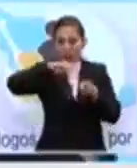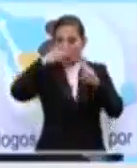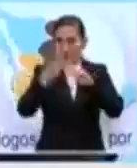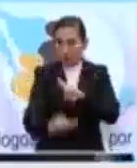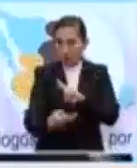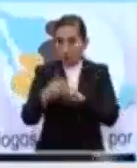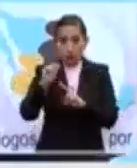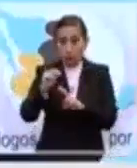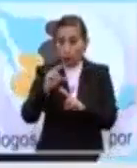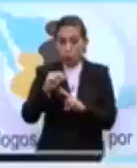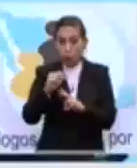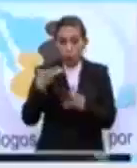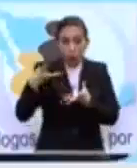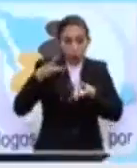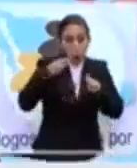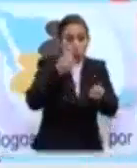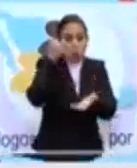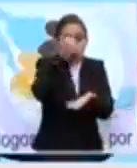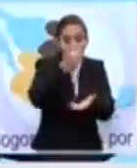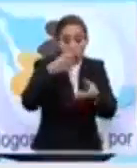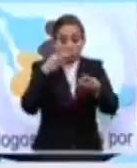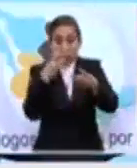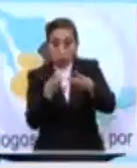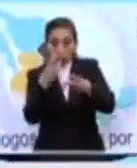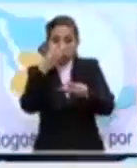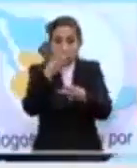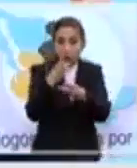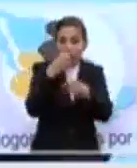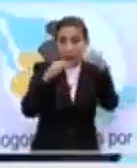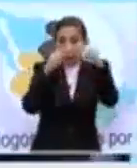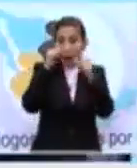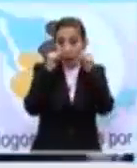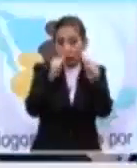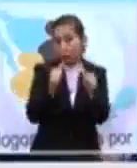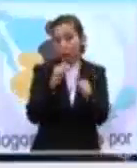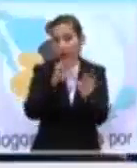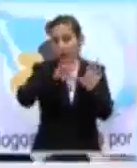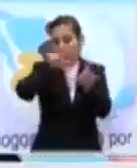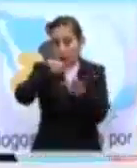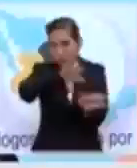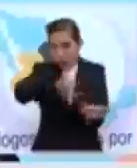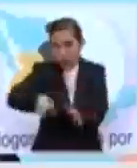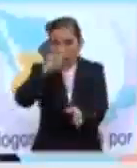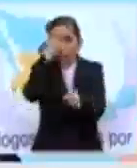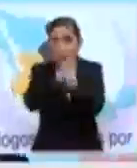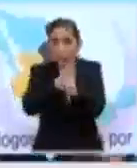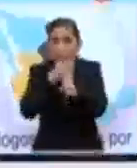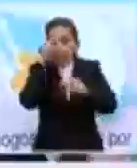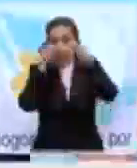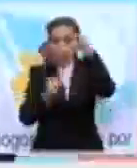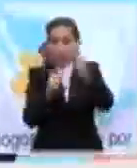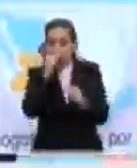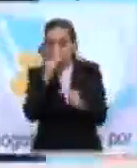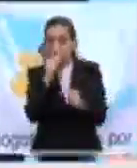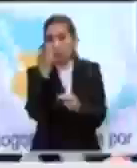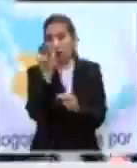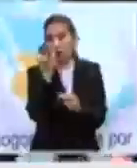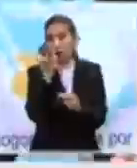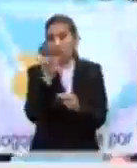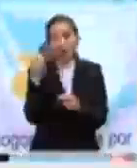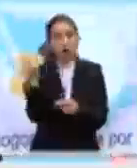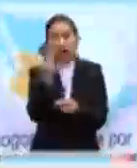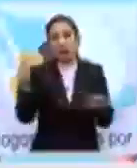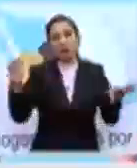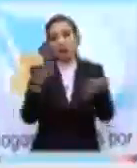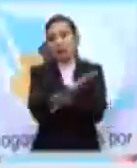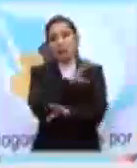no invertirle tanto al segundo o al tercer nivel de atención, eso debe ser el menos, sino al primer nivel de atención, y para eso no necesitamos